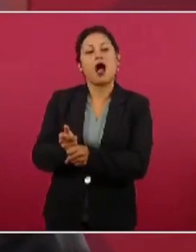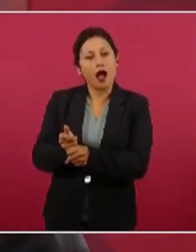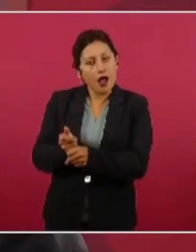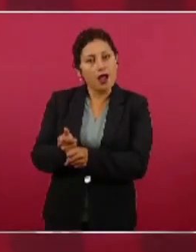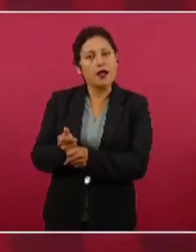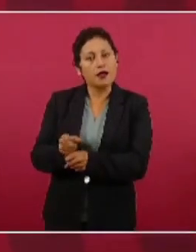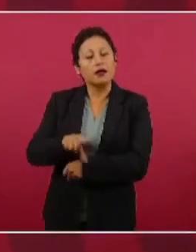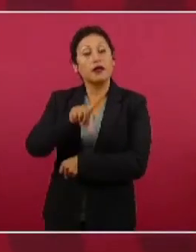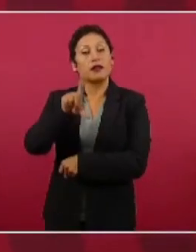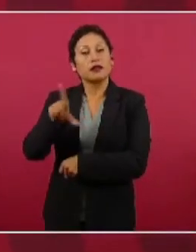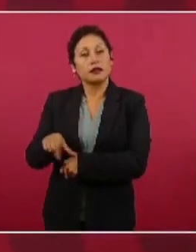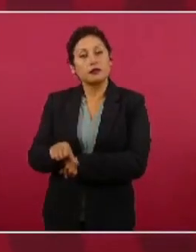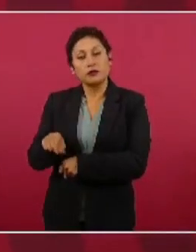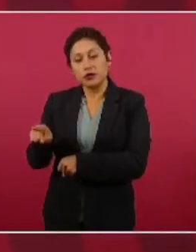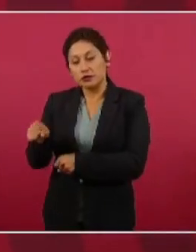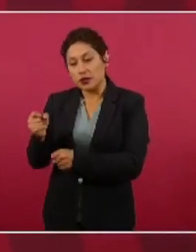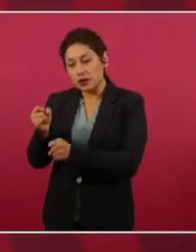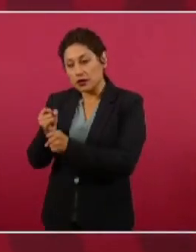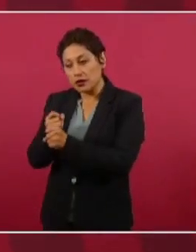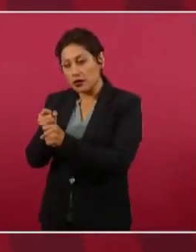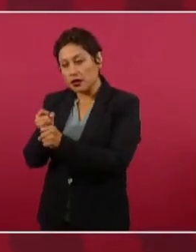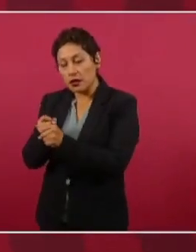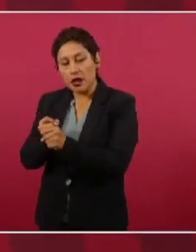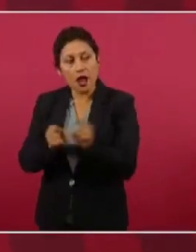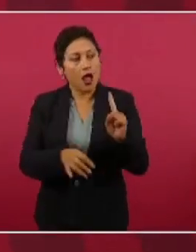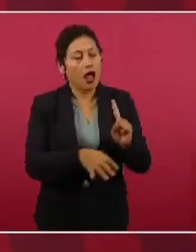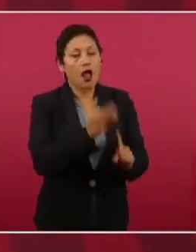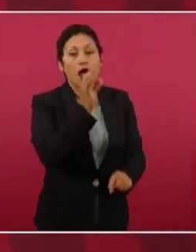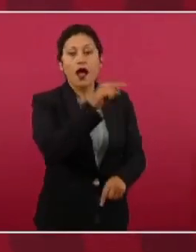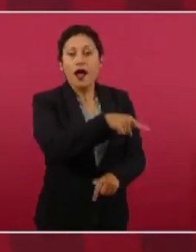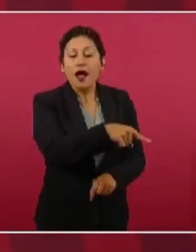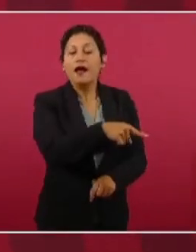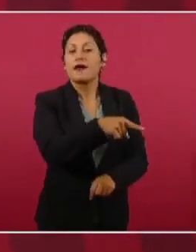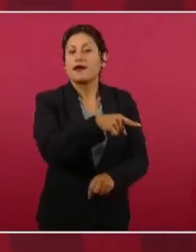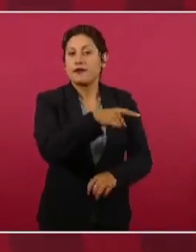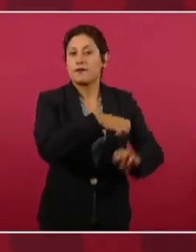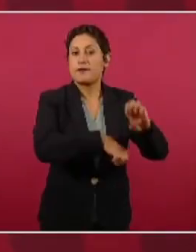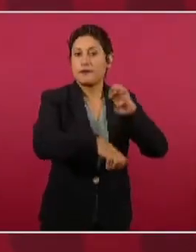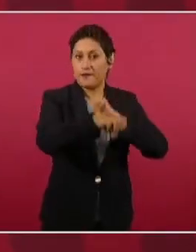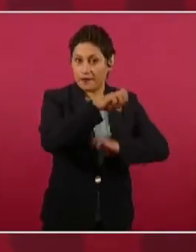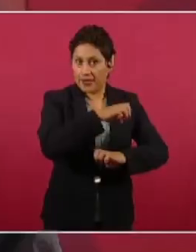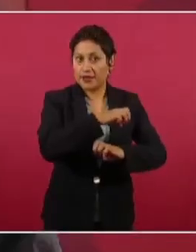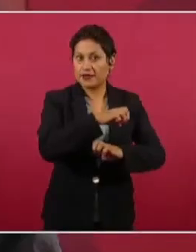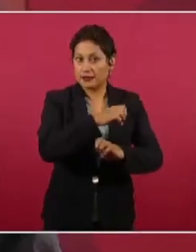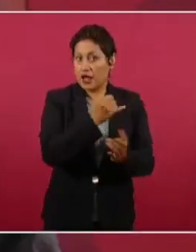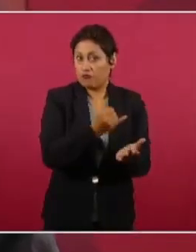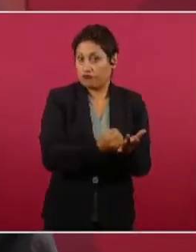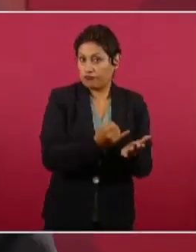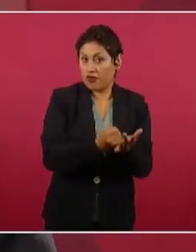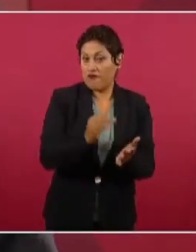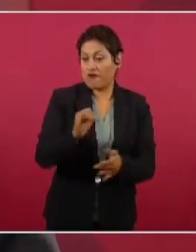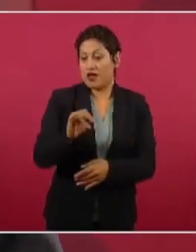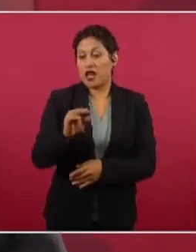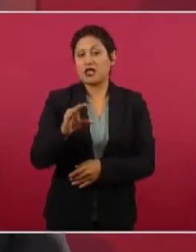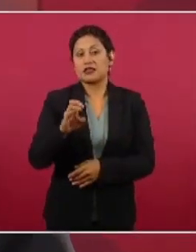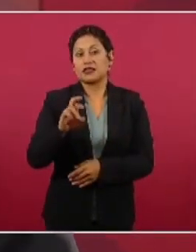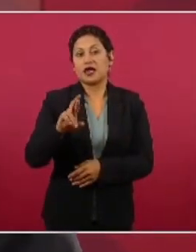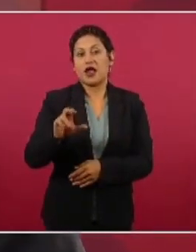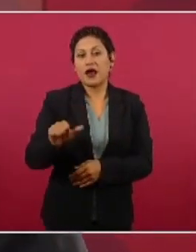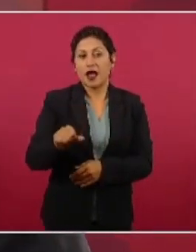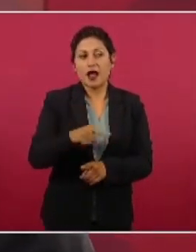financiera y resulta que es una financiera que viene de tiempo